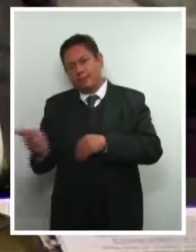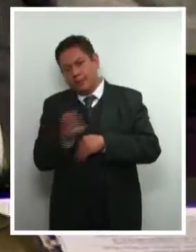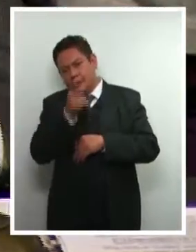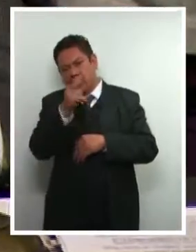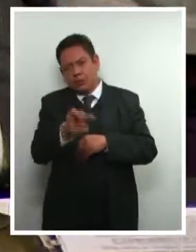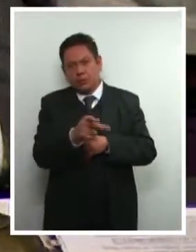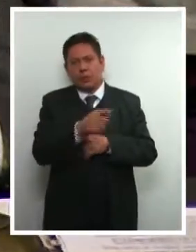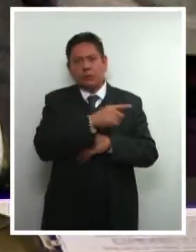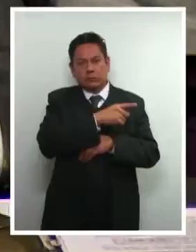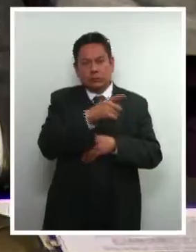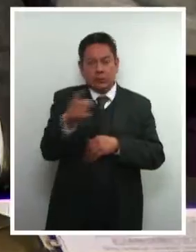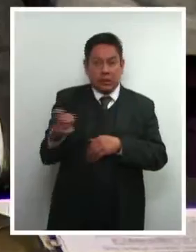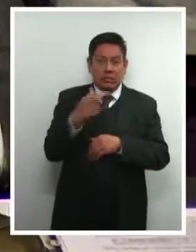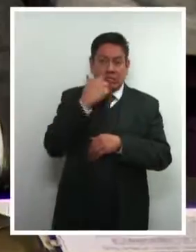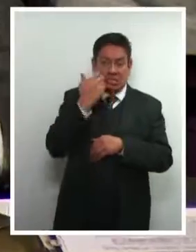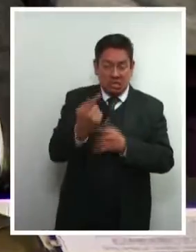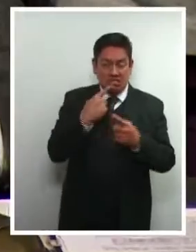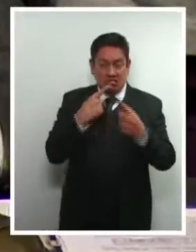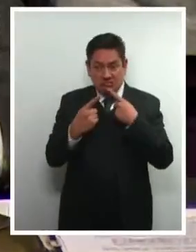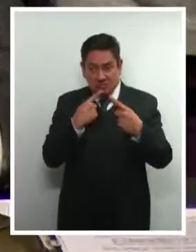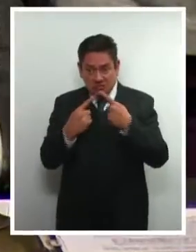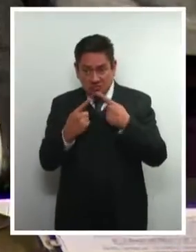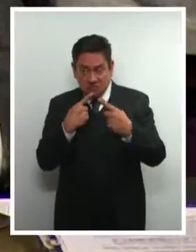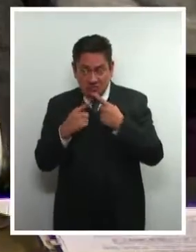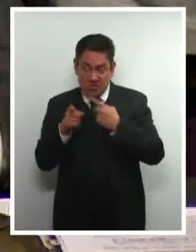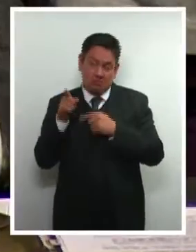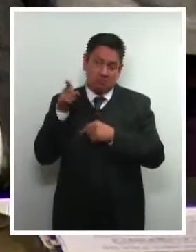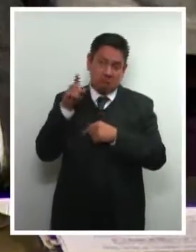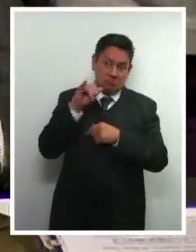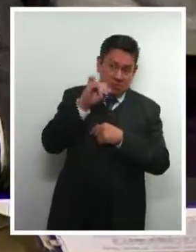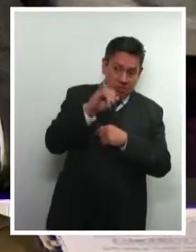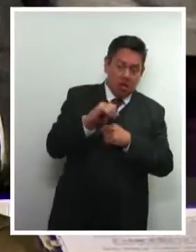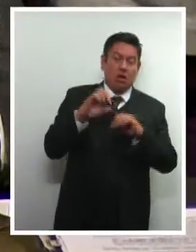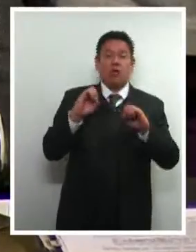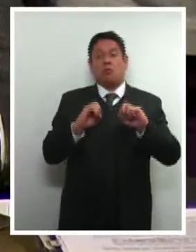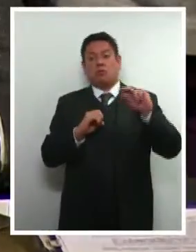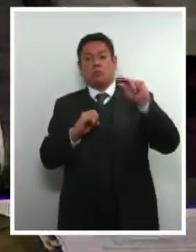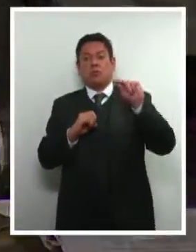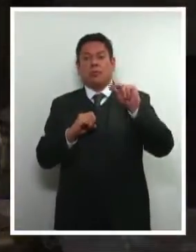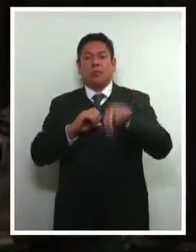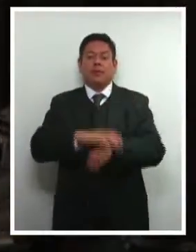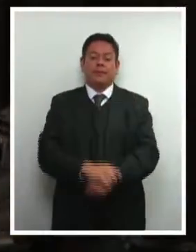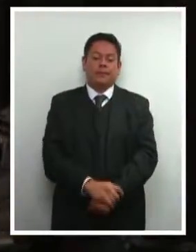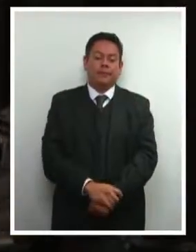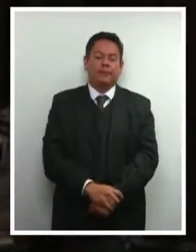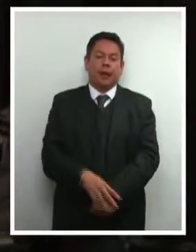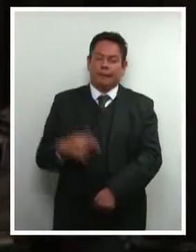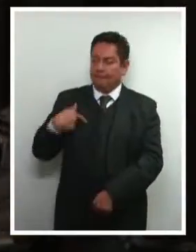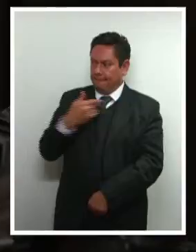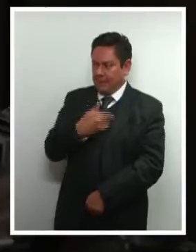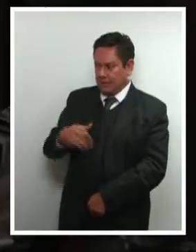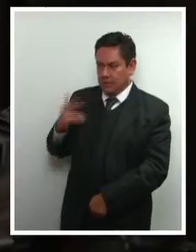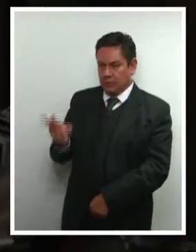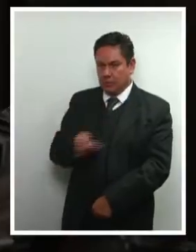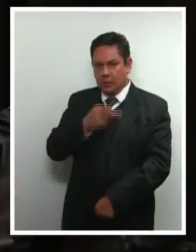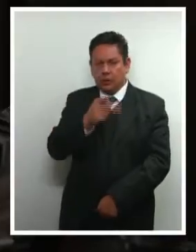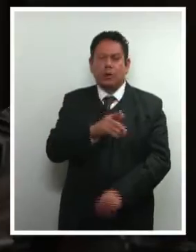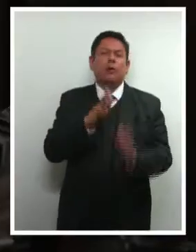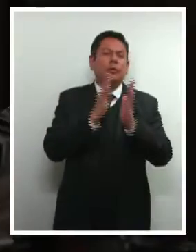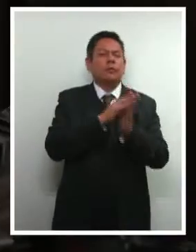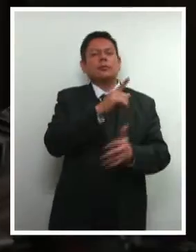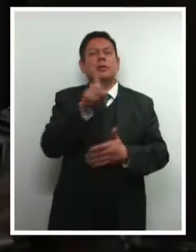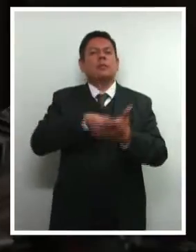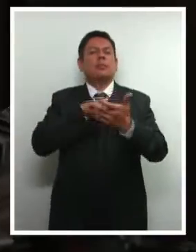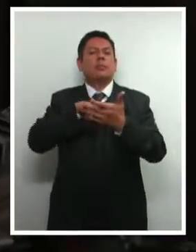discusión la reserva presentada por el diputado Gabriel Cuadri. Por instrucciones de la Presidencia, en votación económica